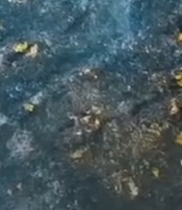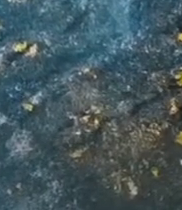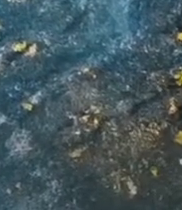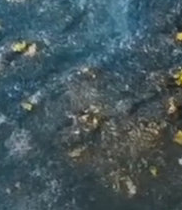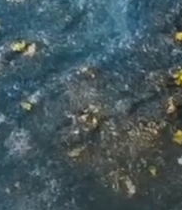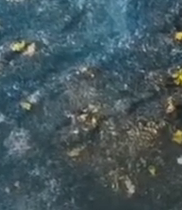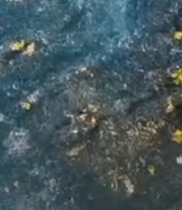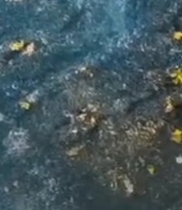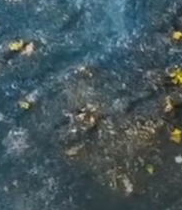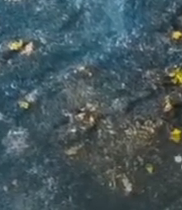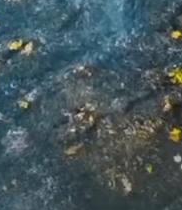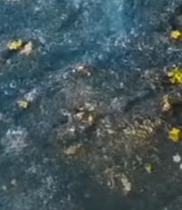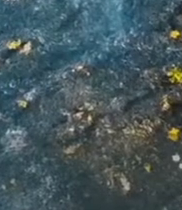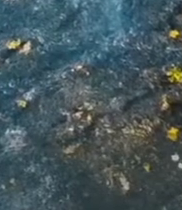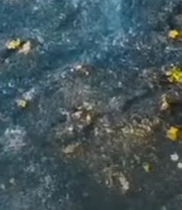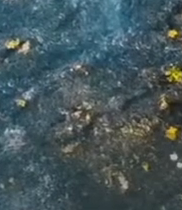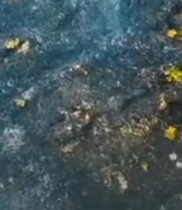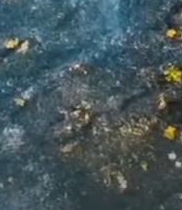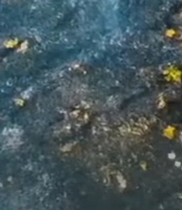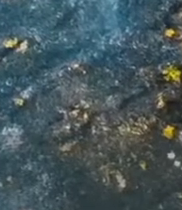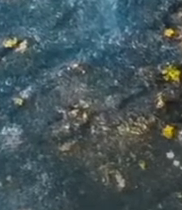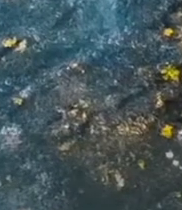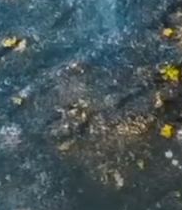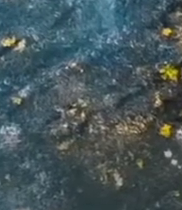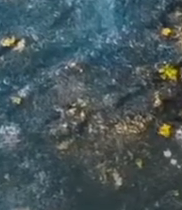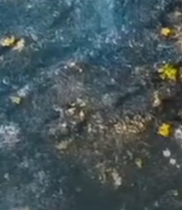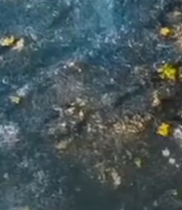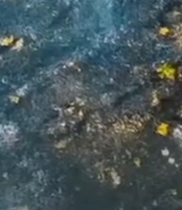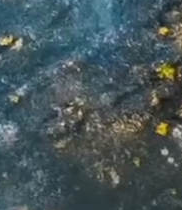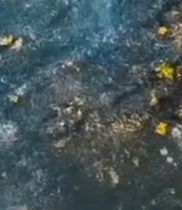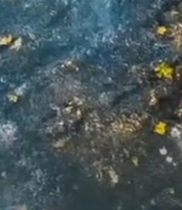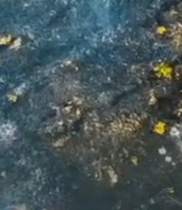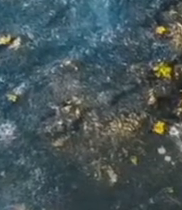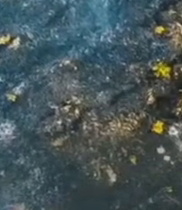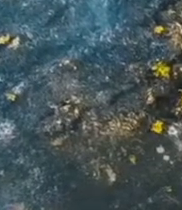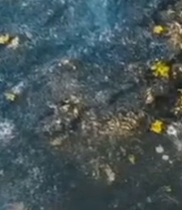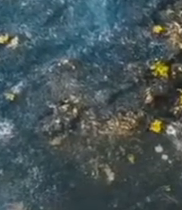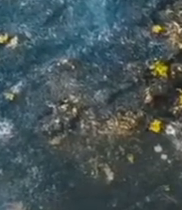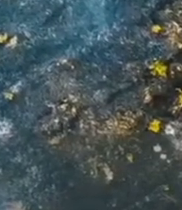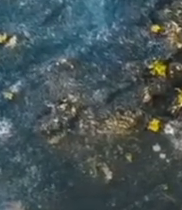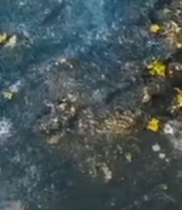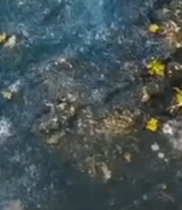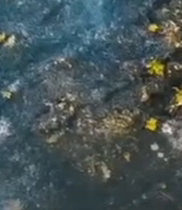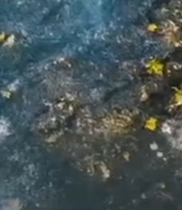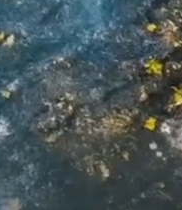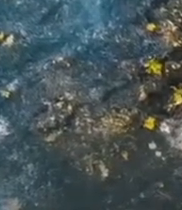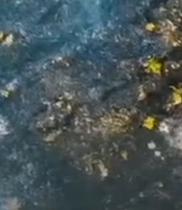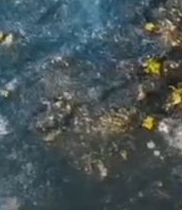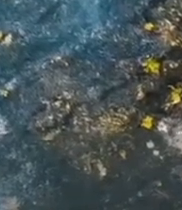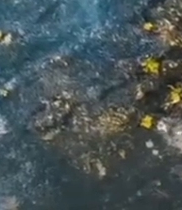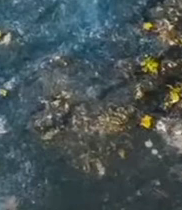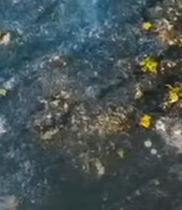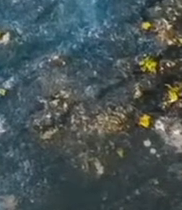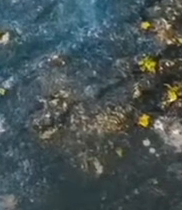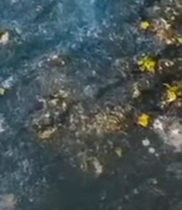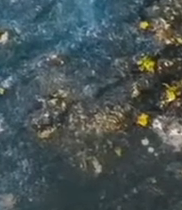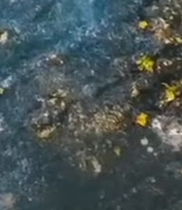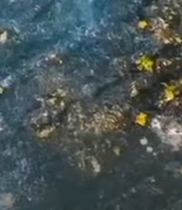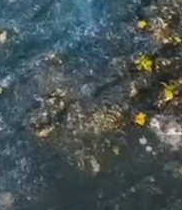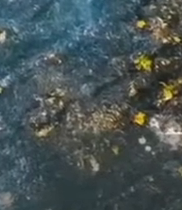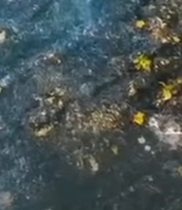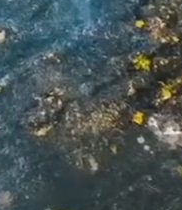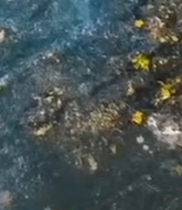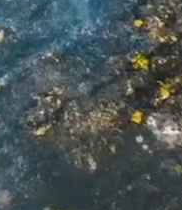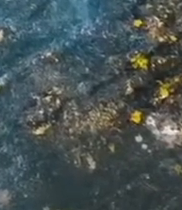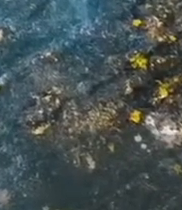grande. El agujero de ozono en 2019 fue el resultado de condiciones estratosféricas anómalas en el hemisferio sur,